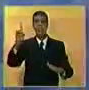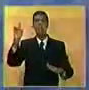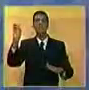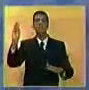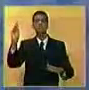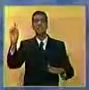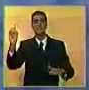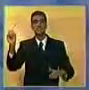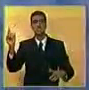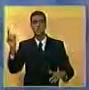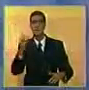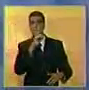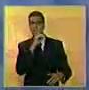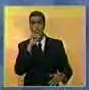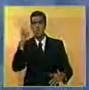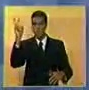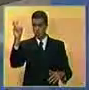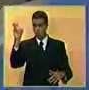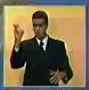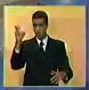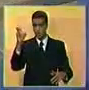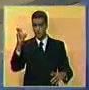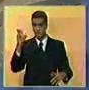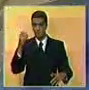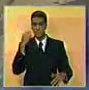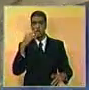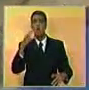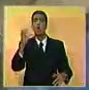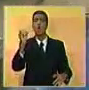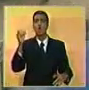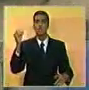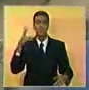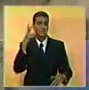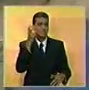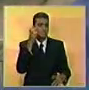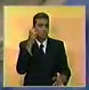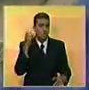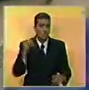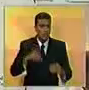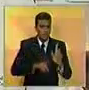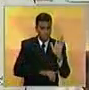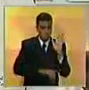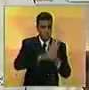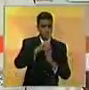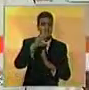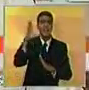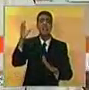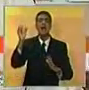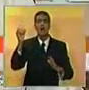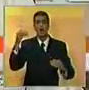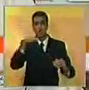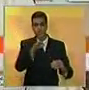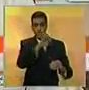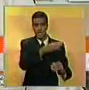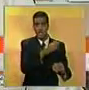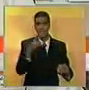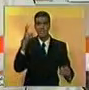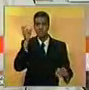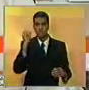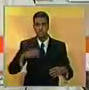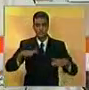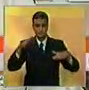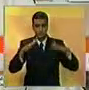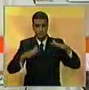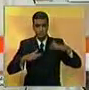liposelección Baser, novedoso sistema que funciona con ondas de sonido amplificadas. Las ondas de sonido vibran a una